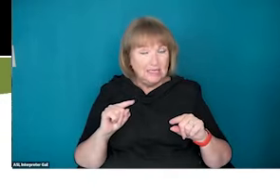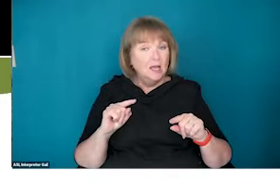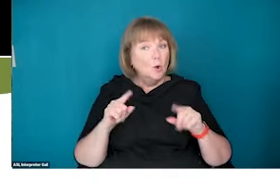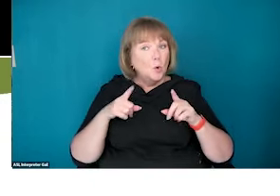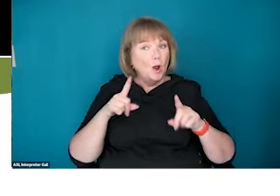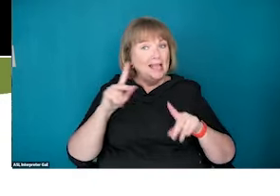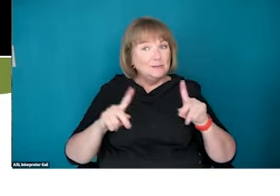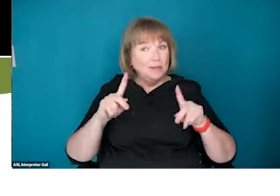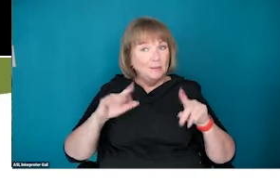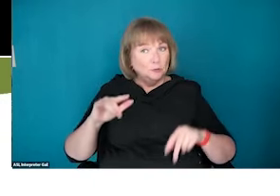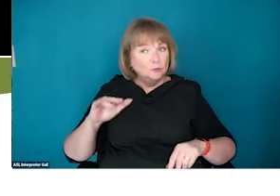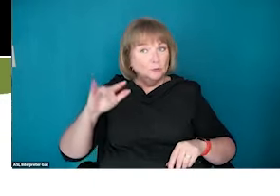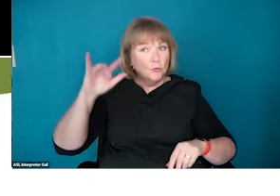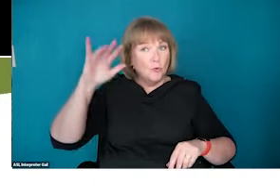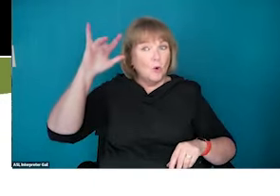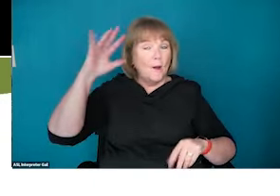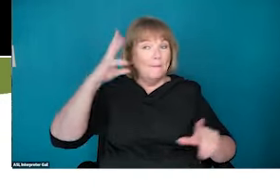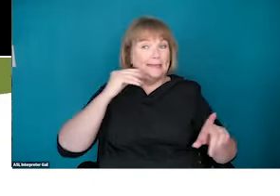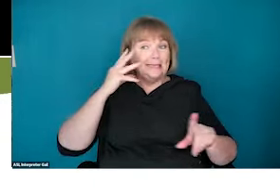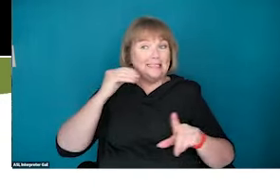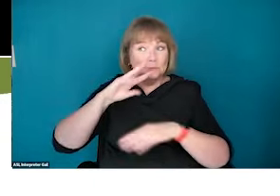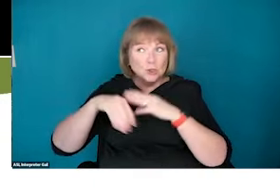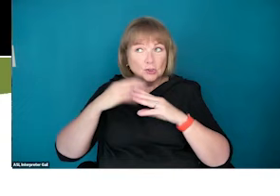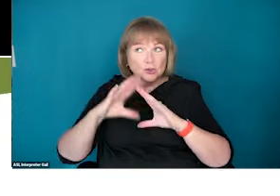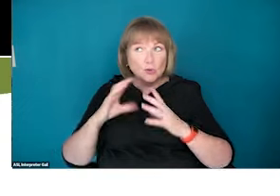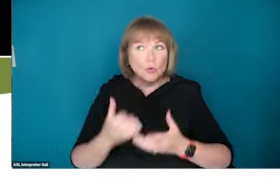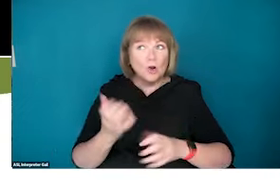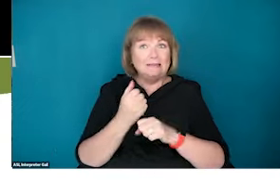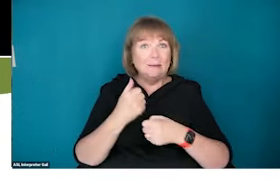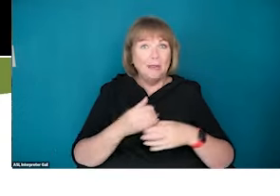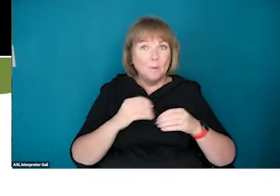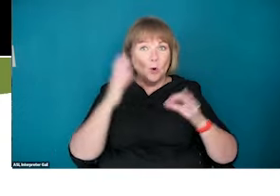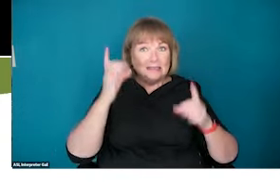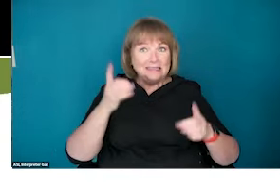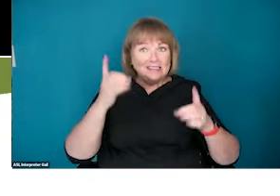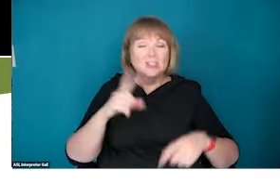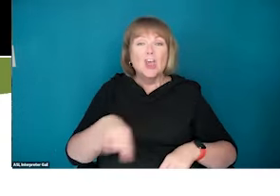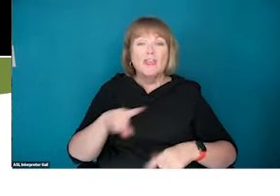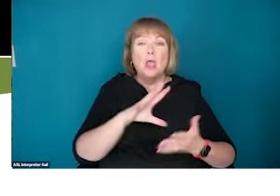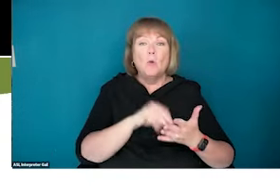que orgánicamente no se adquieren a la medianoche del día que uno cumple 18 años. Entonces, a medida de que se